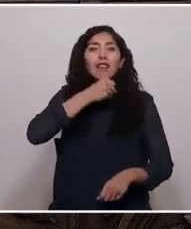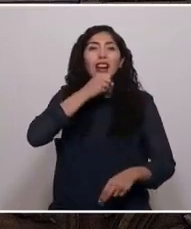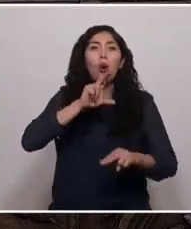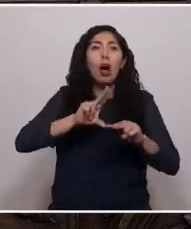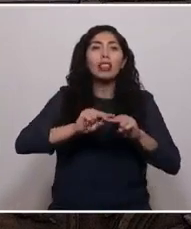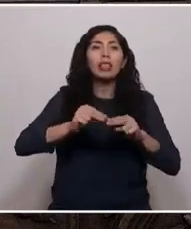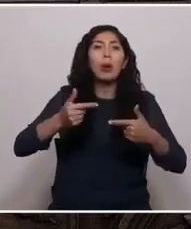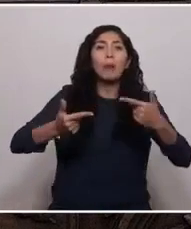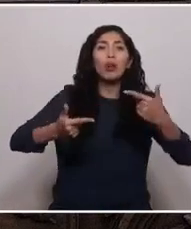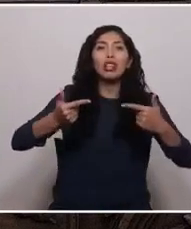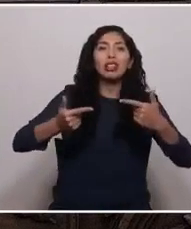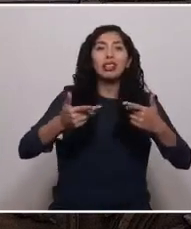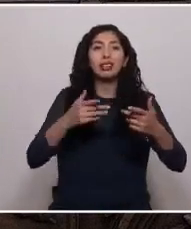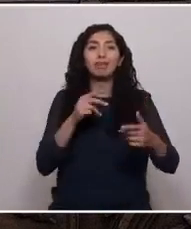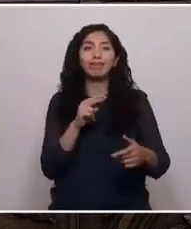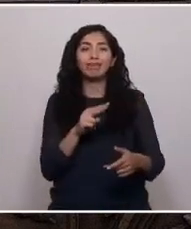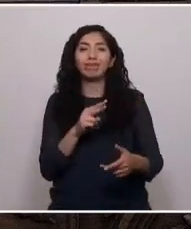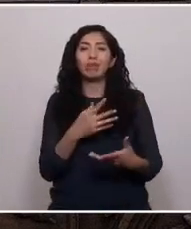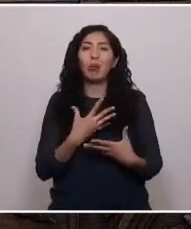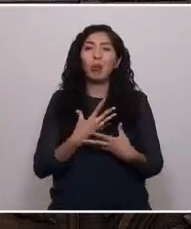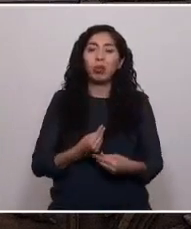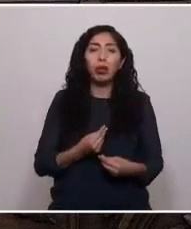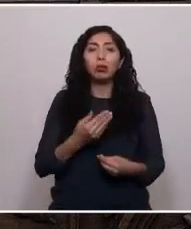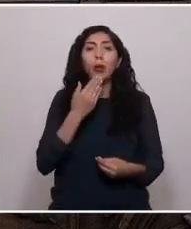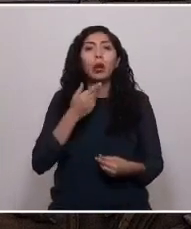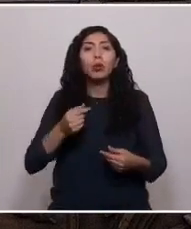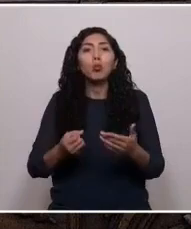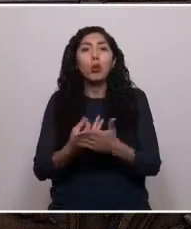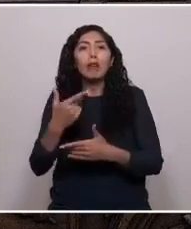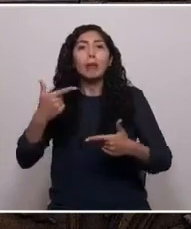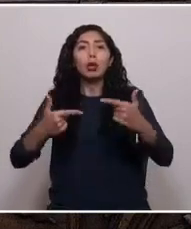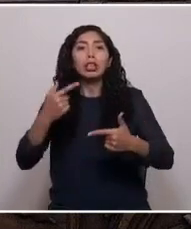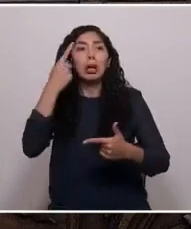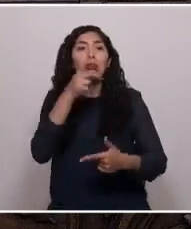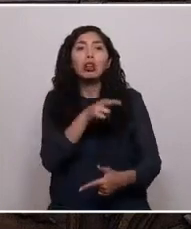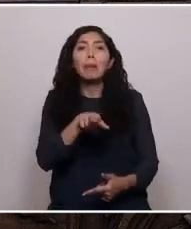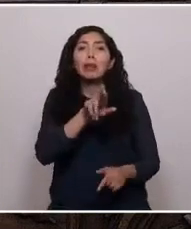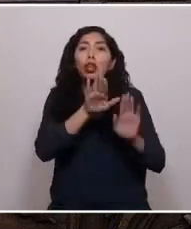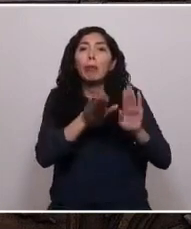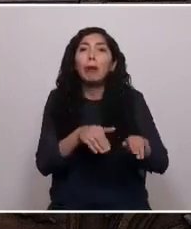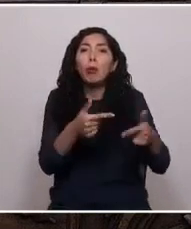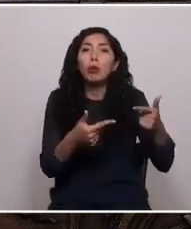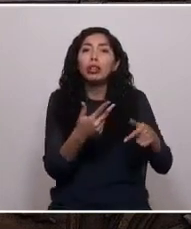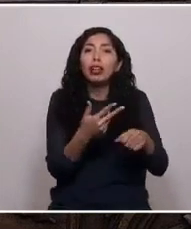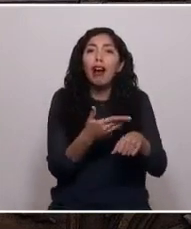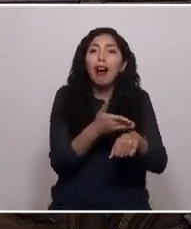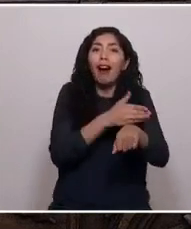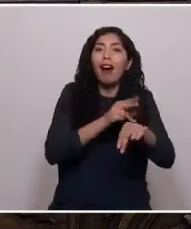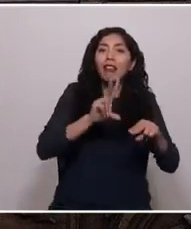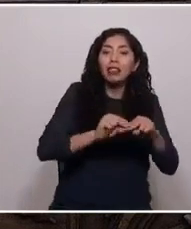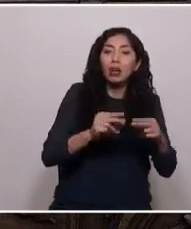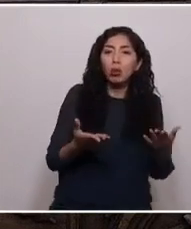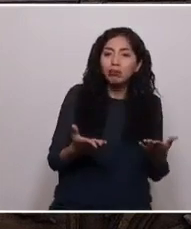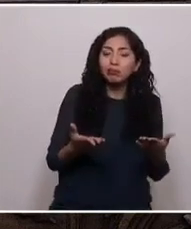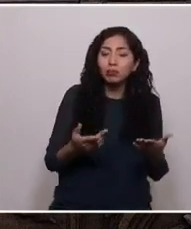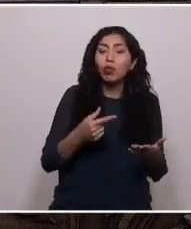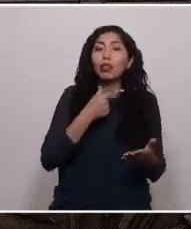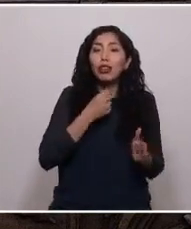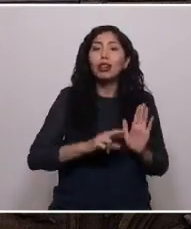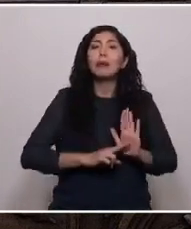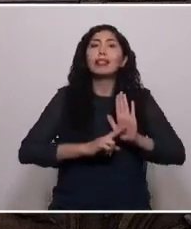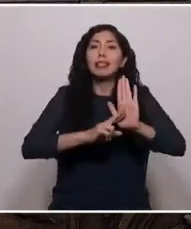nueva pero repite con igual de descaro los vicios de la vieja política quiero representar también a esa clase media